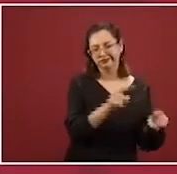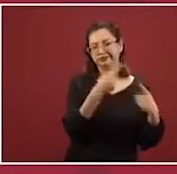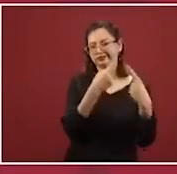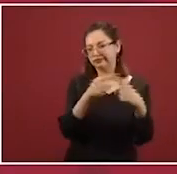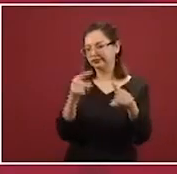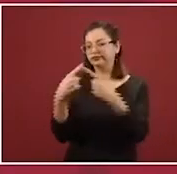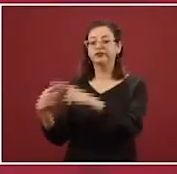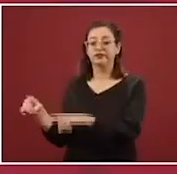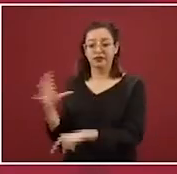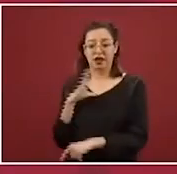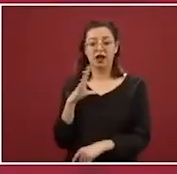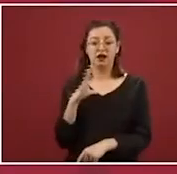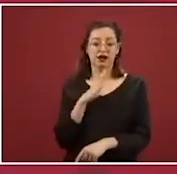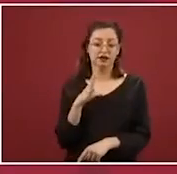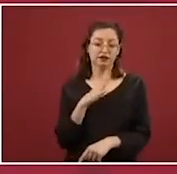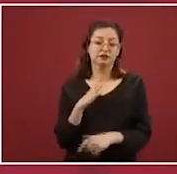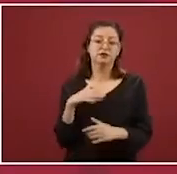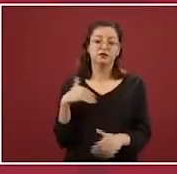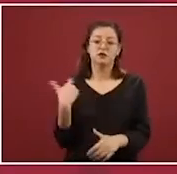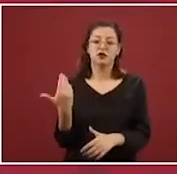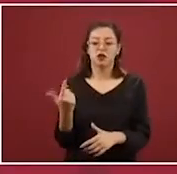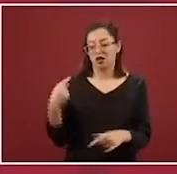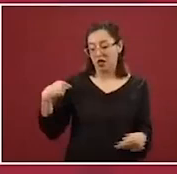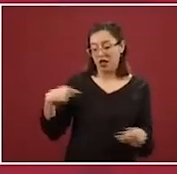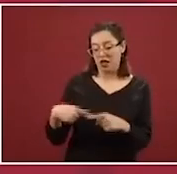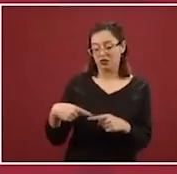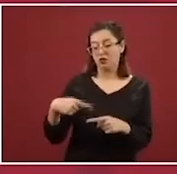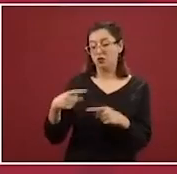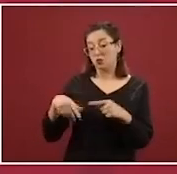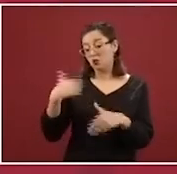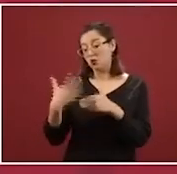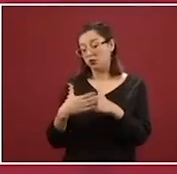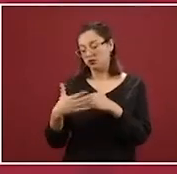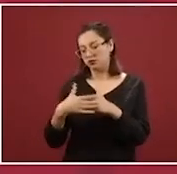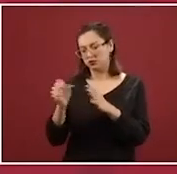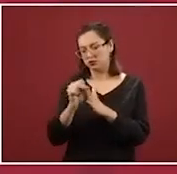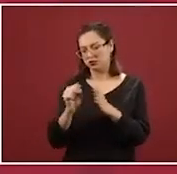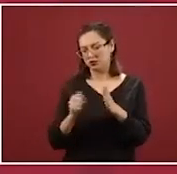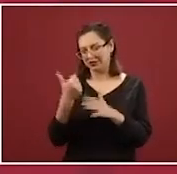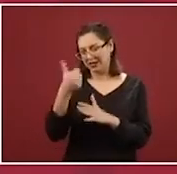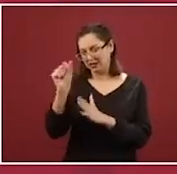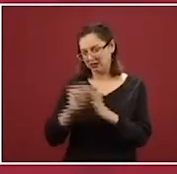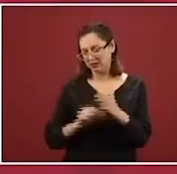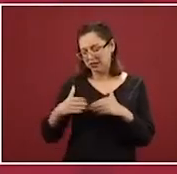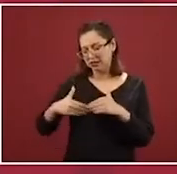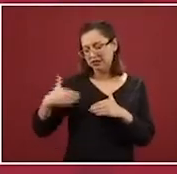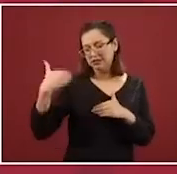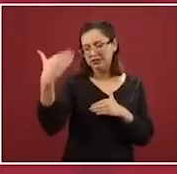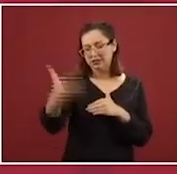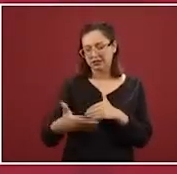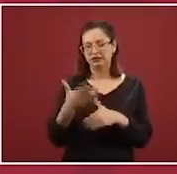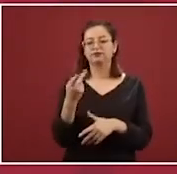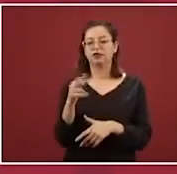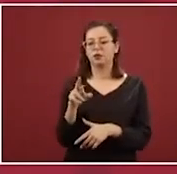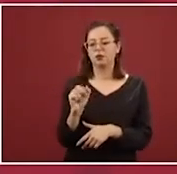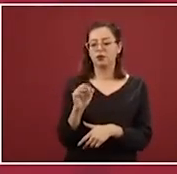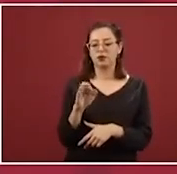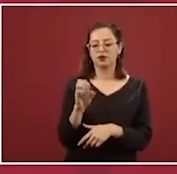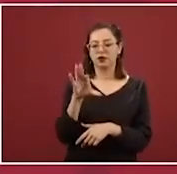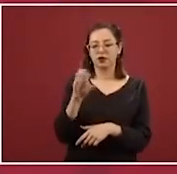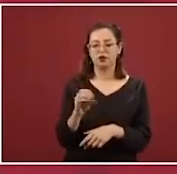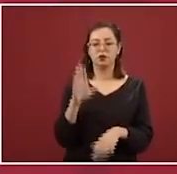de servicio. Por eso, en el segundo semestre de este año, la Profeco estará publicando y poniendo a disposición de